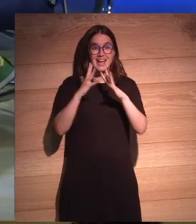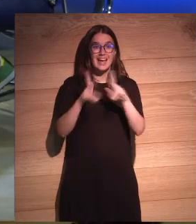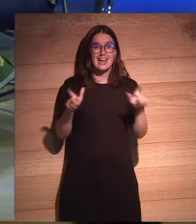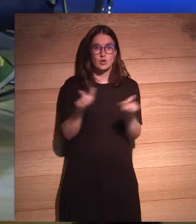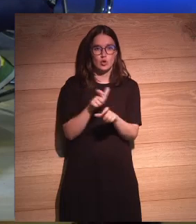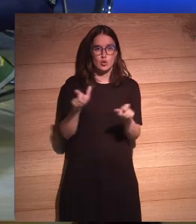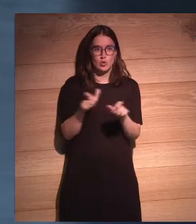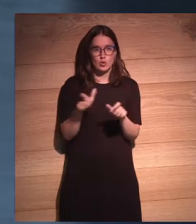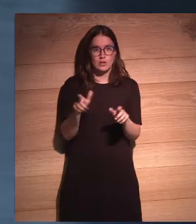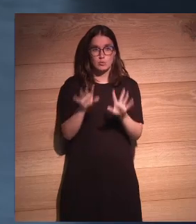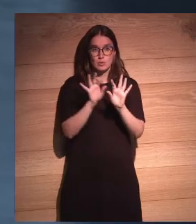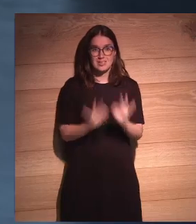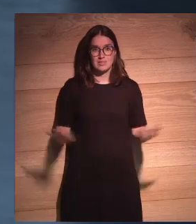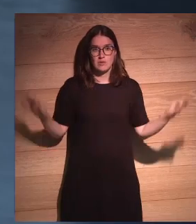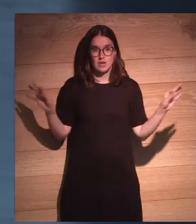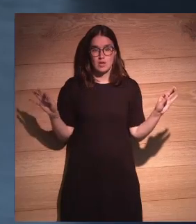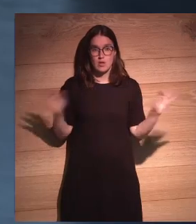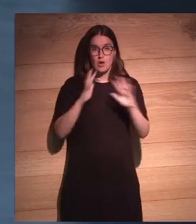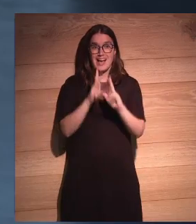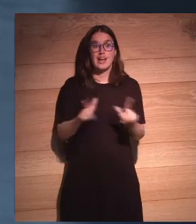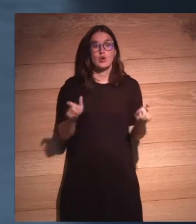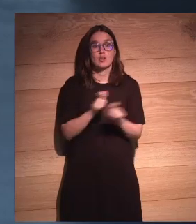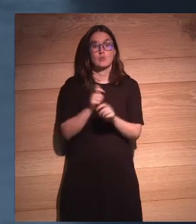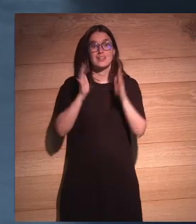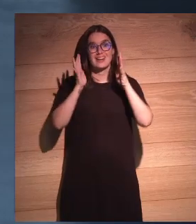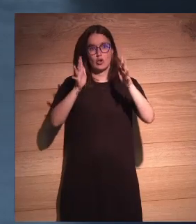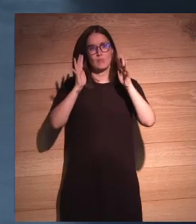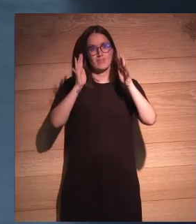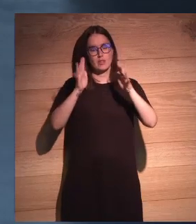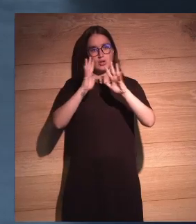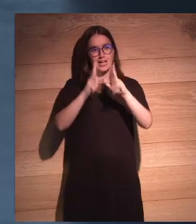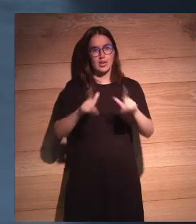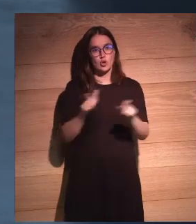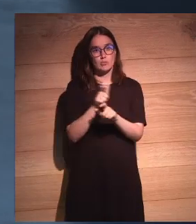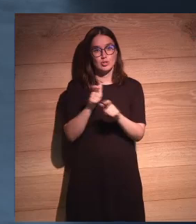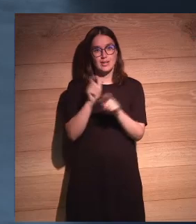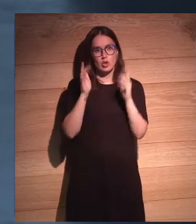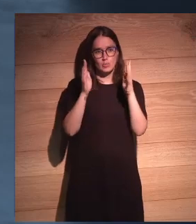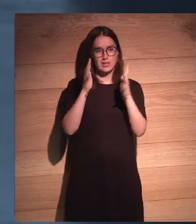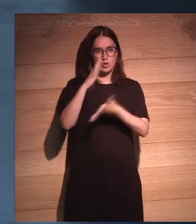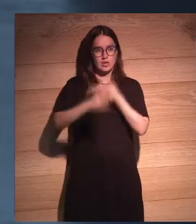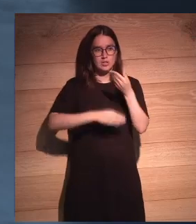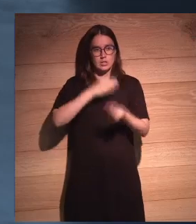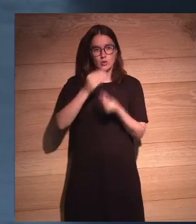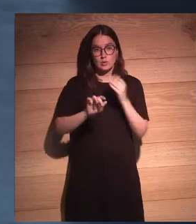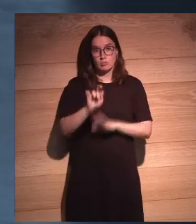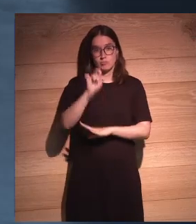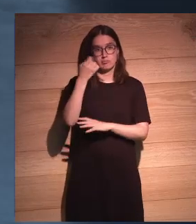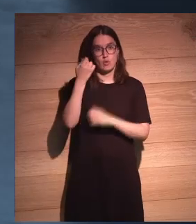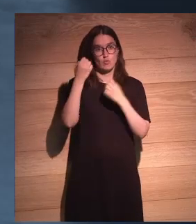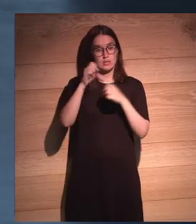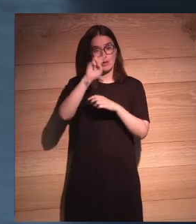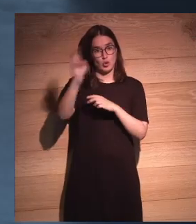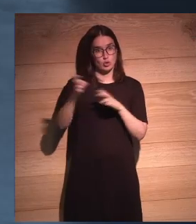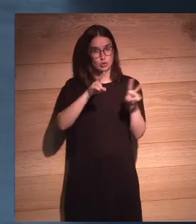algoritmos, diciéndolo muy simplificado, algoritmos de recomendación. Los algoritmos de recomendación que se usan con tanto éxito para otras